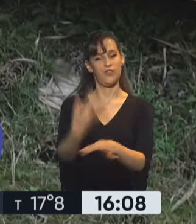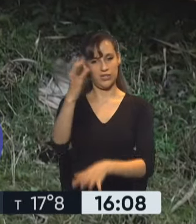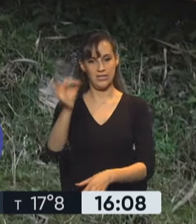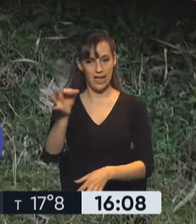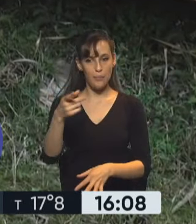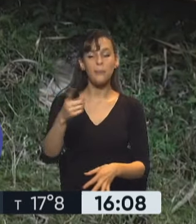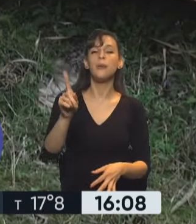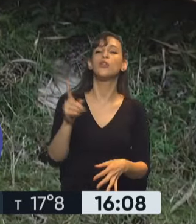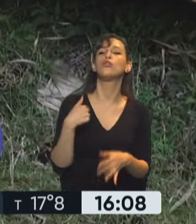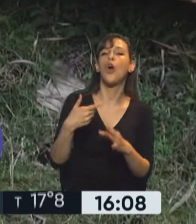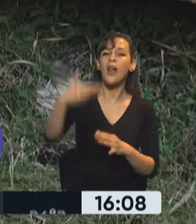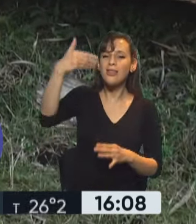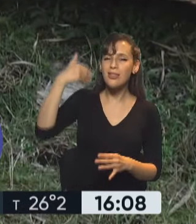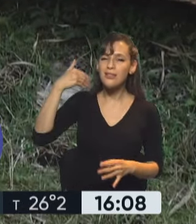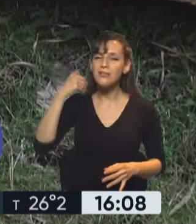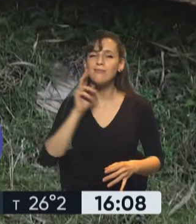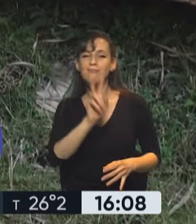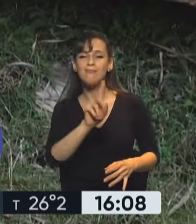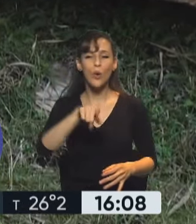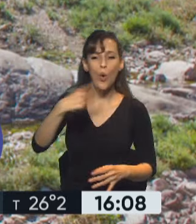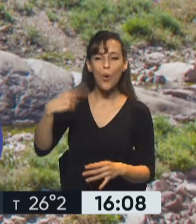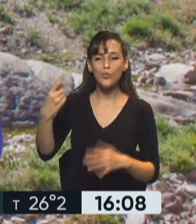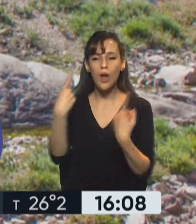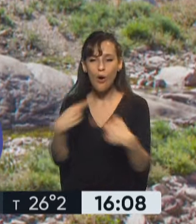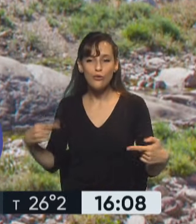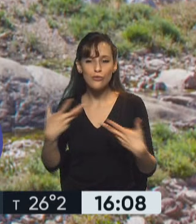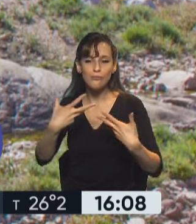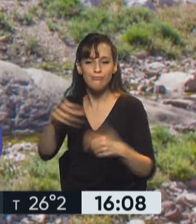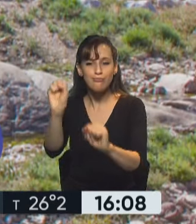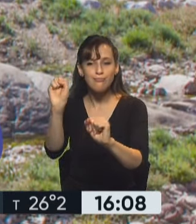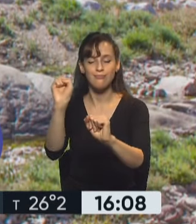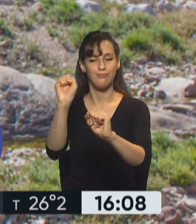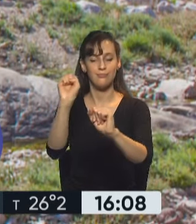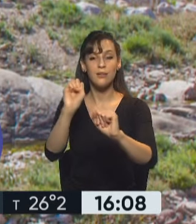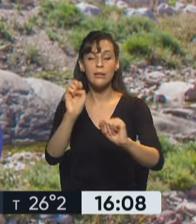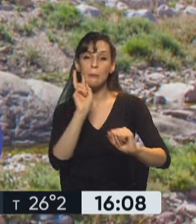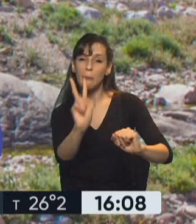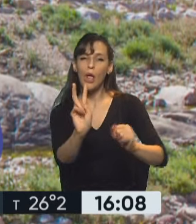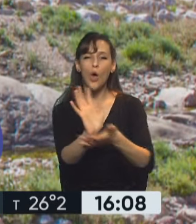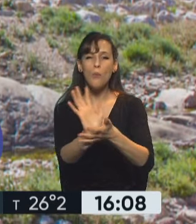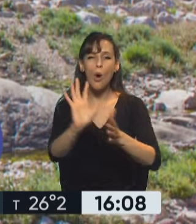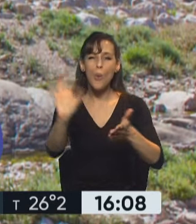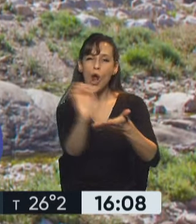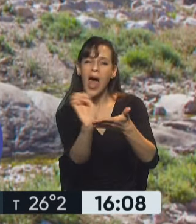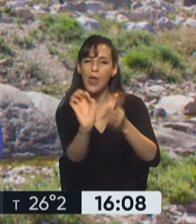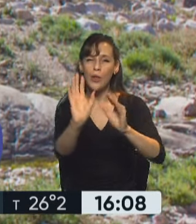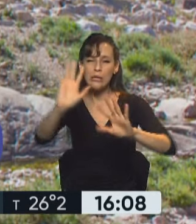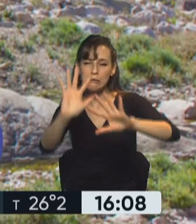he tenido la oportunidad de ver en otros hallazgos arqueológicos y demás, se ven como más borrosas las